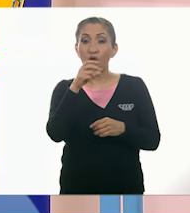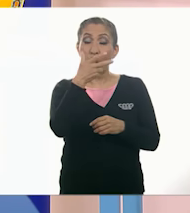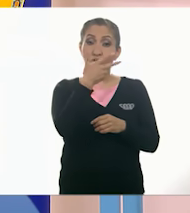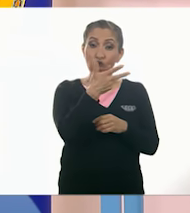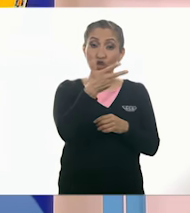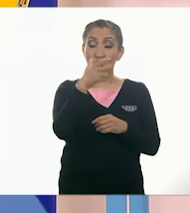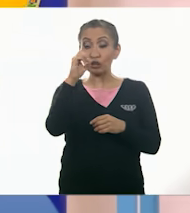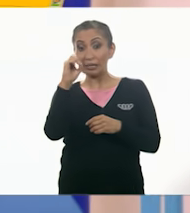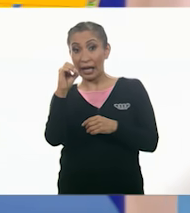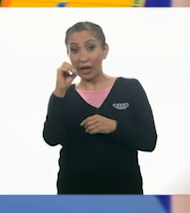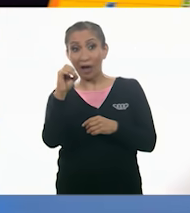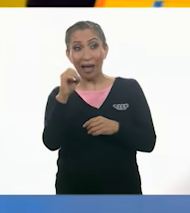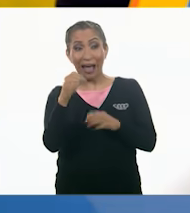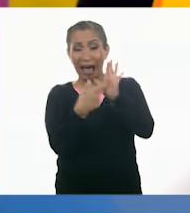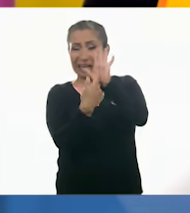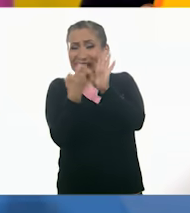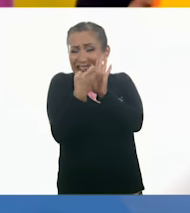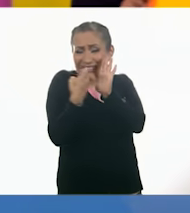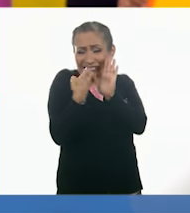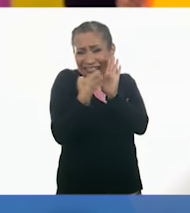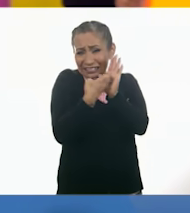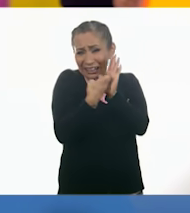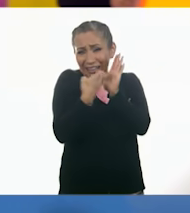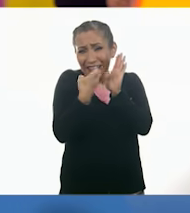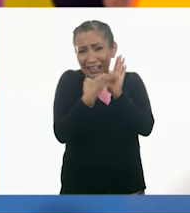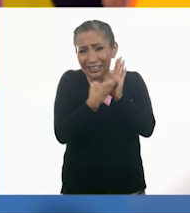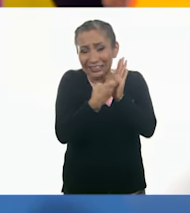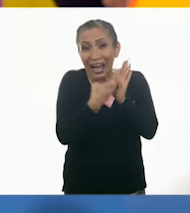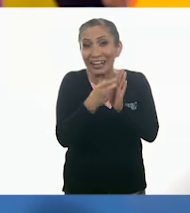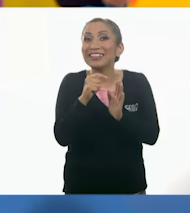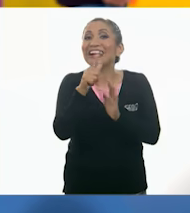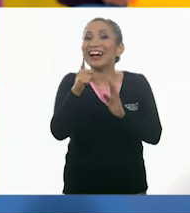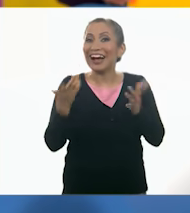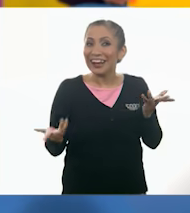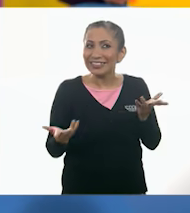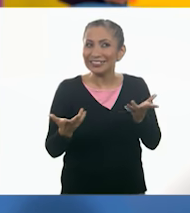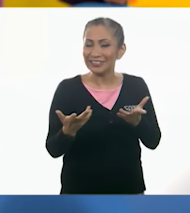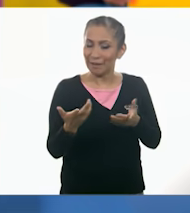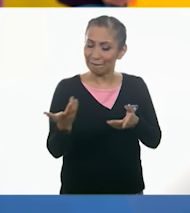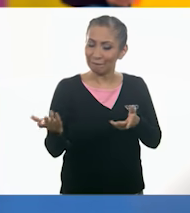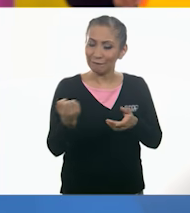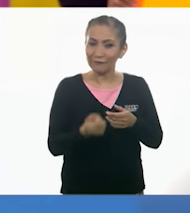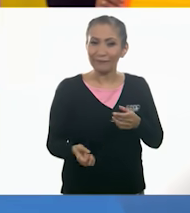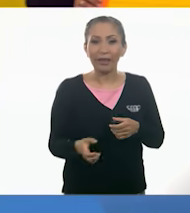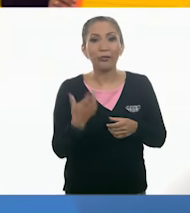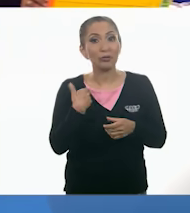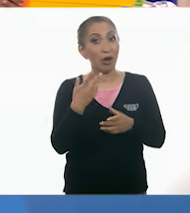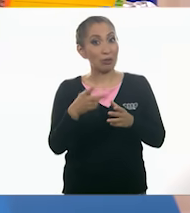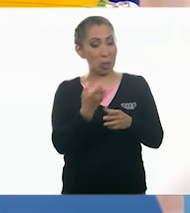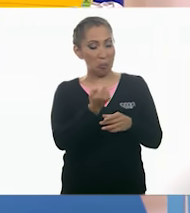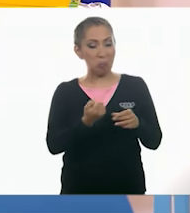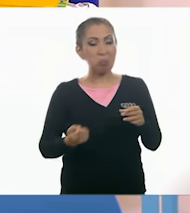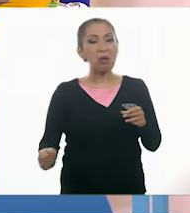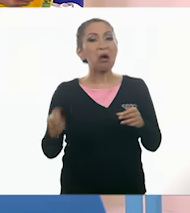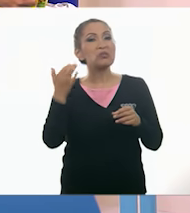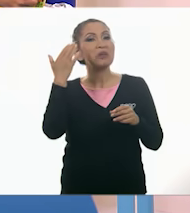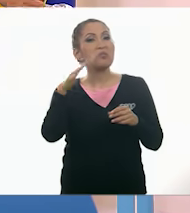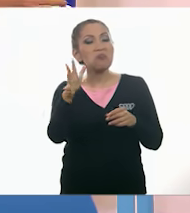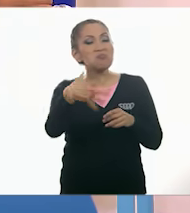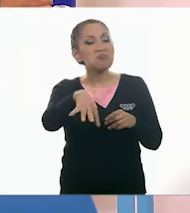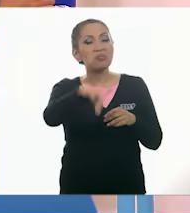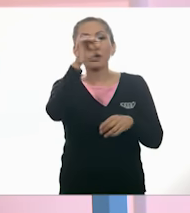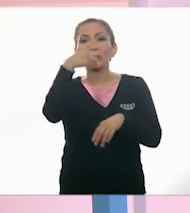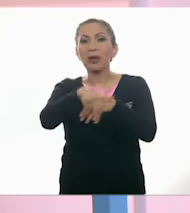8 y un 0. ¡Aquí está! ¿Qué tal, Nos volvimos expertos